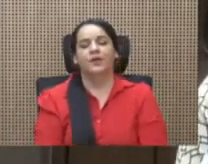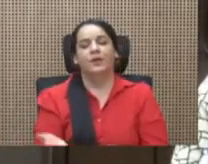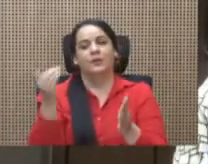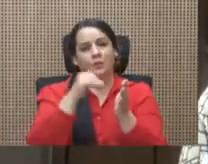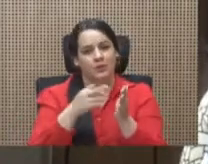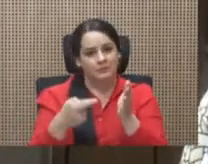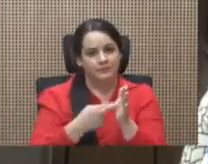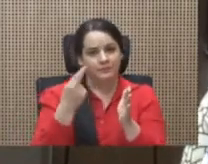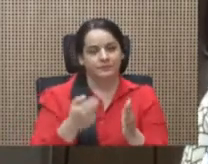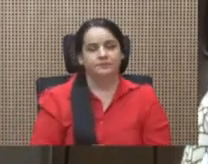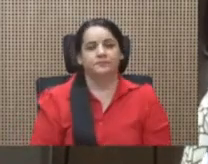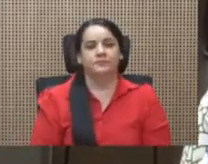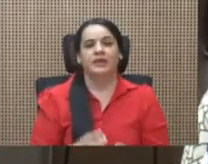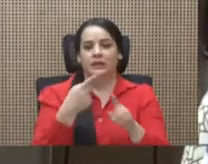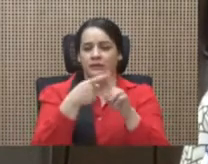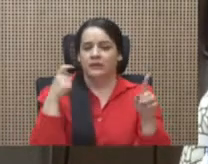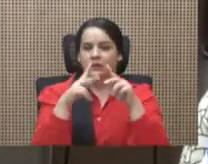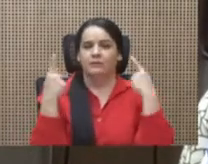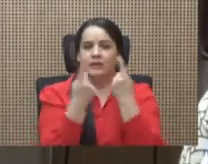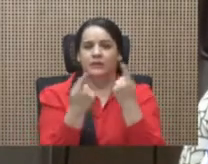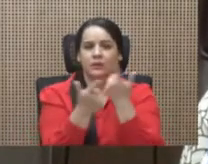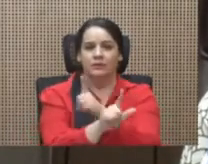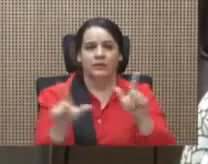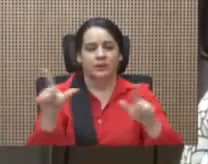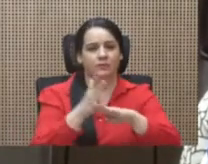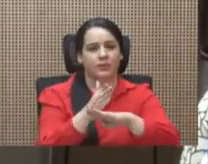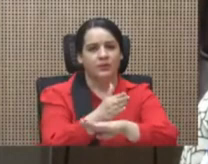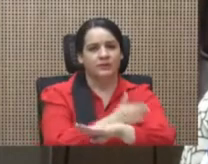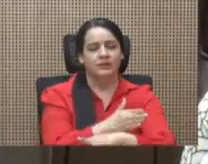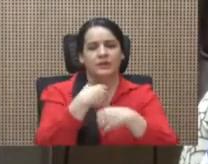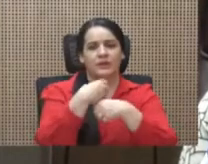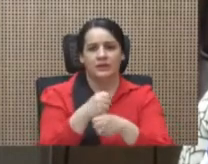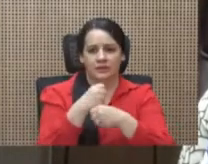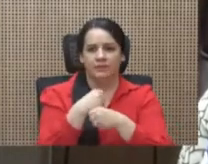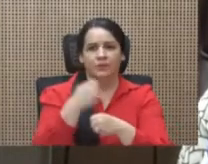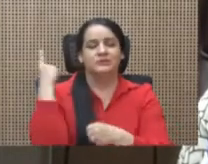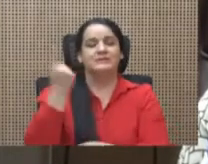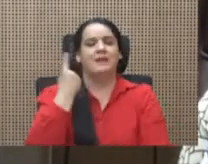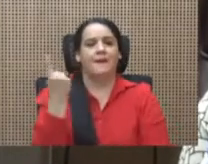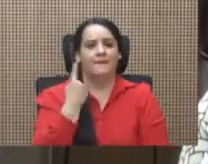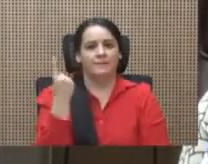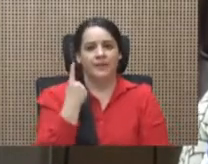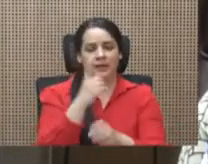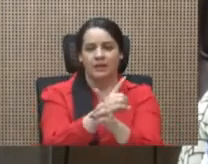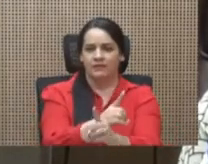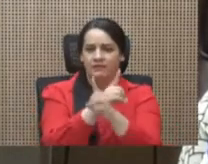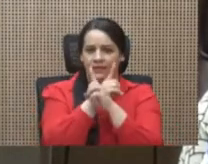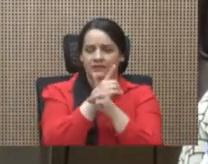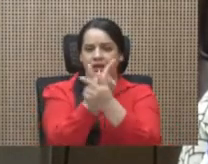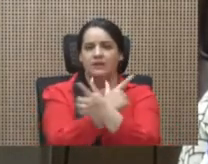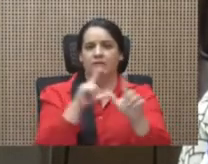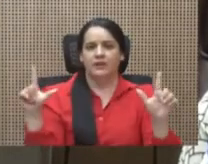Reiterar que desde el Partido Liberal Progresista ejercemos y ejerceremos siempre la defensa de la